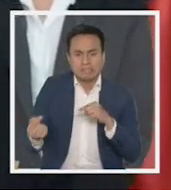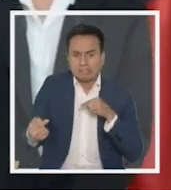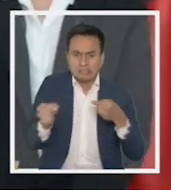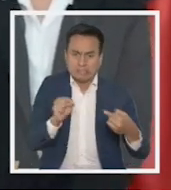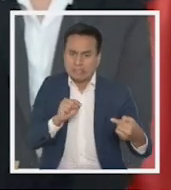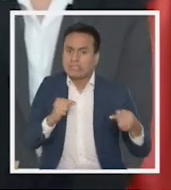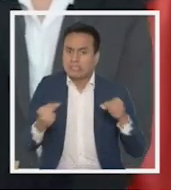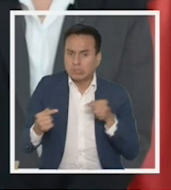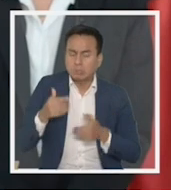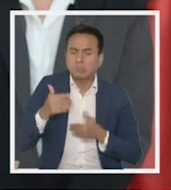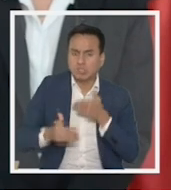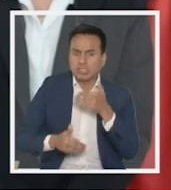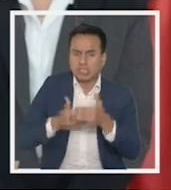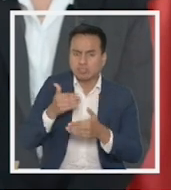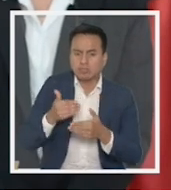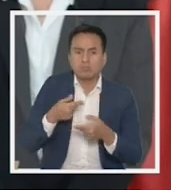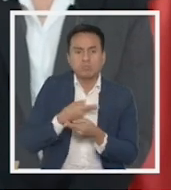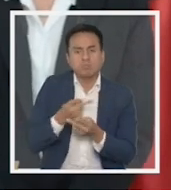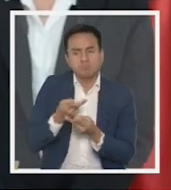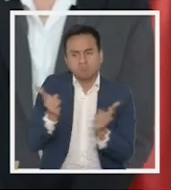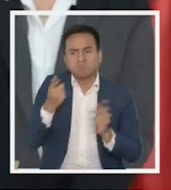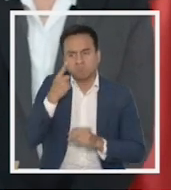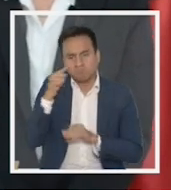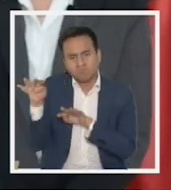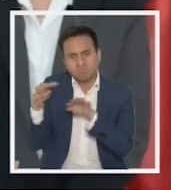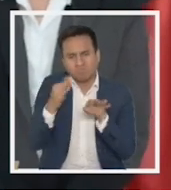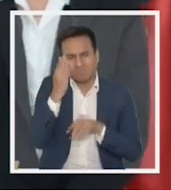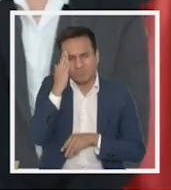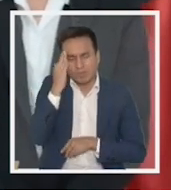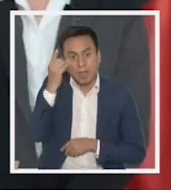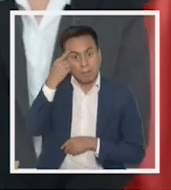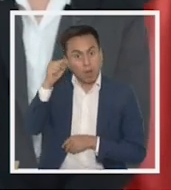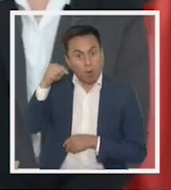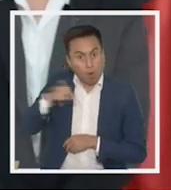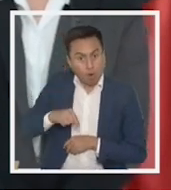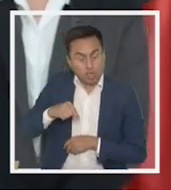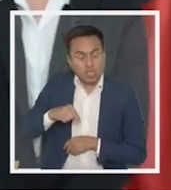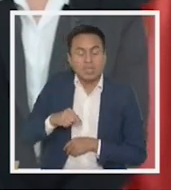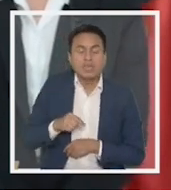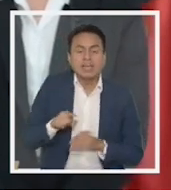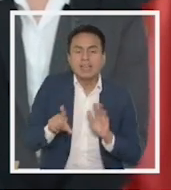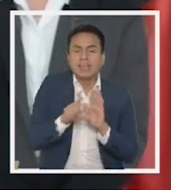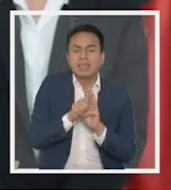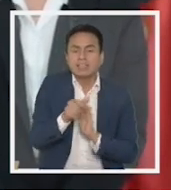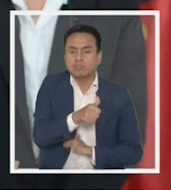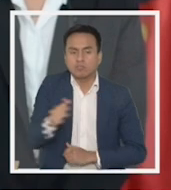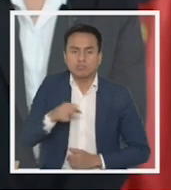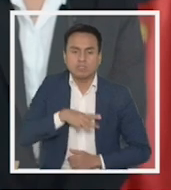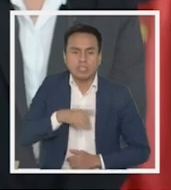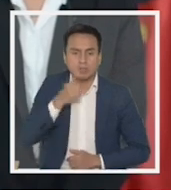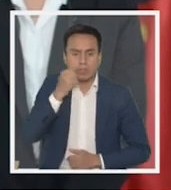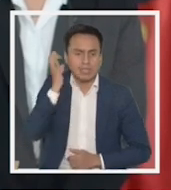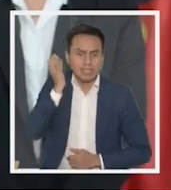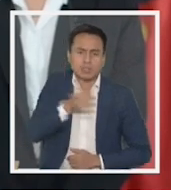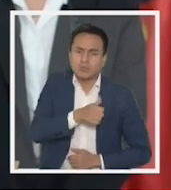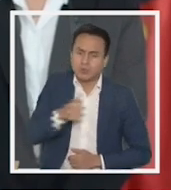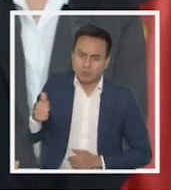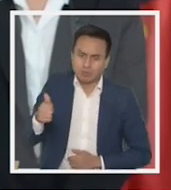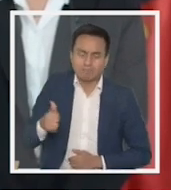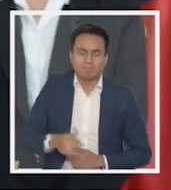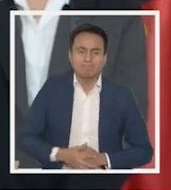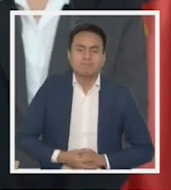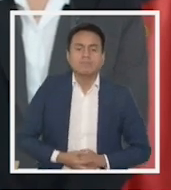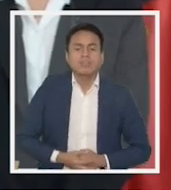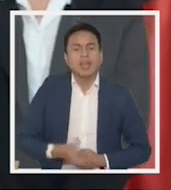hoy es ley de todos los chilenos y chilenas. Así también promulgamos la